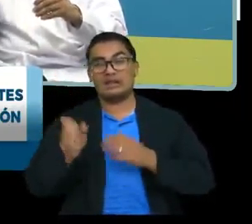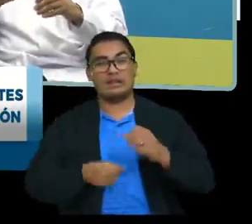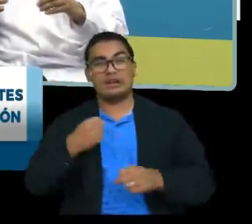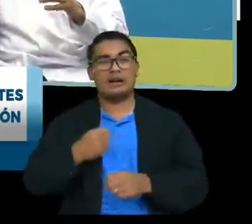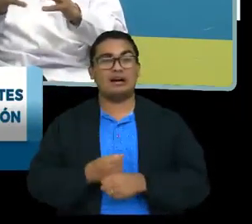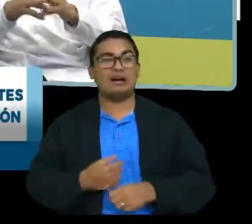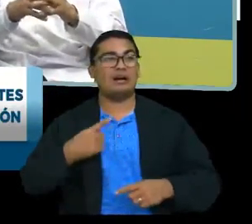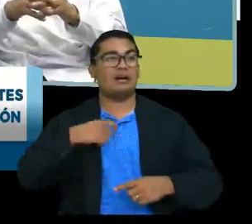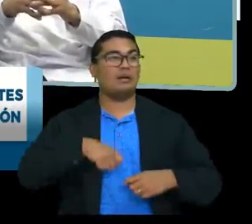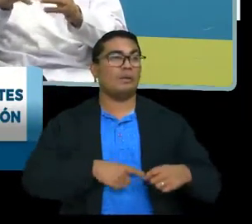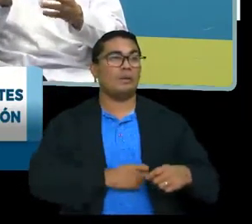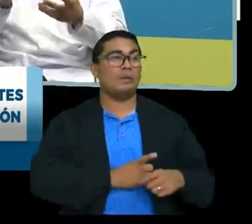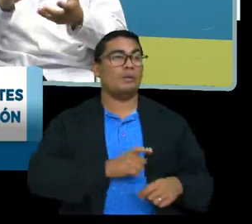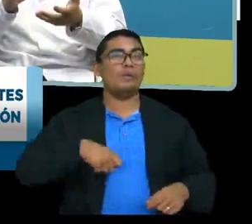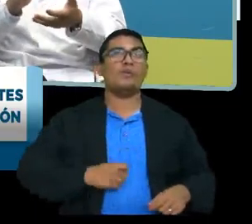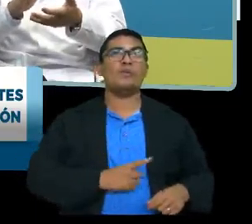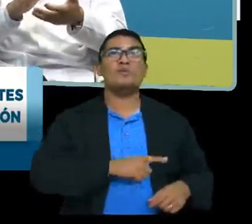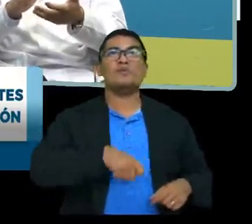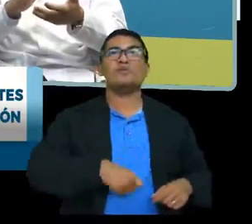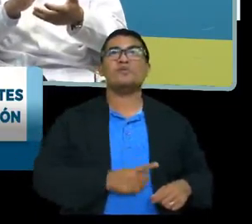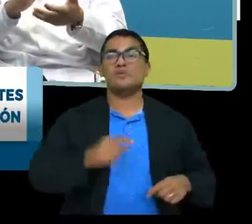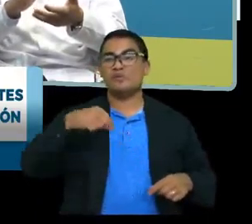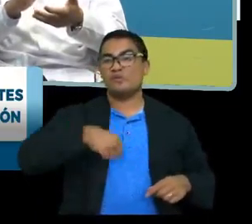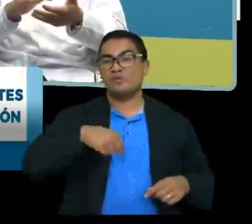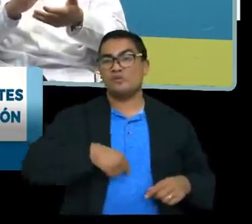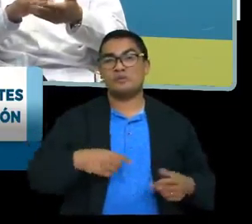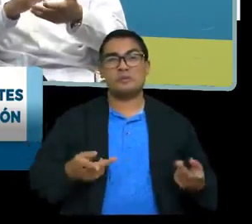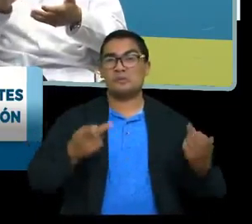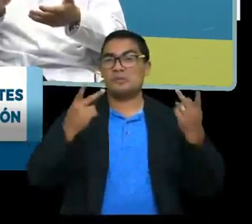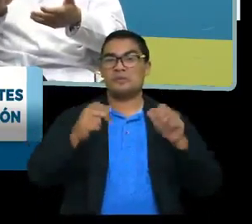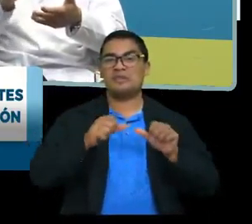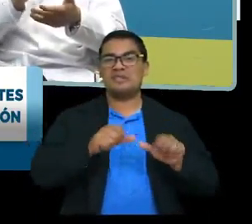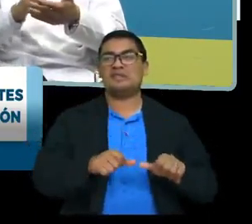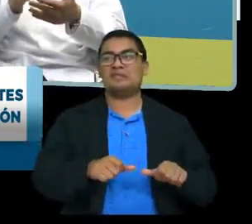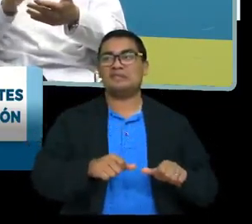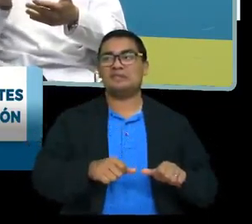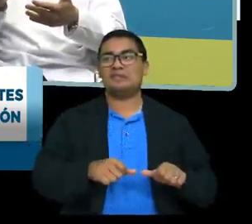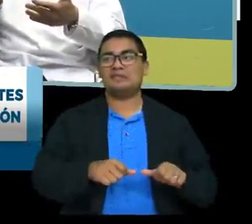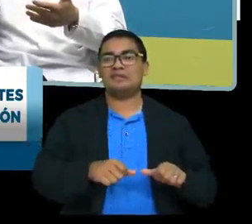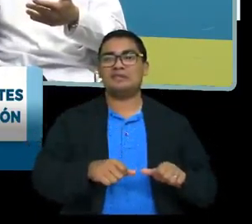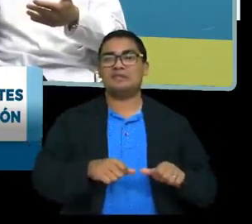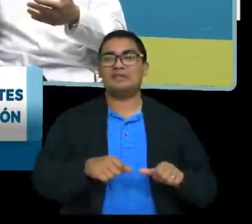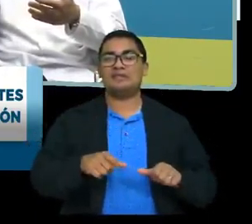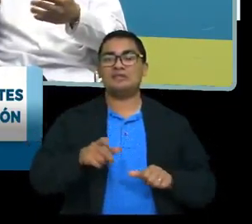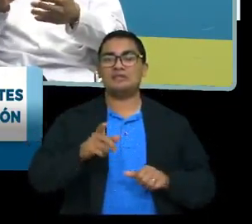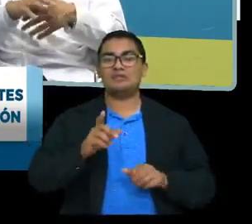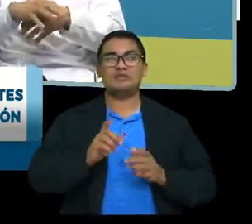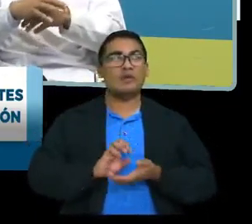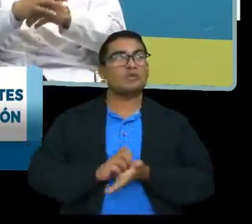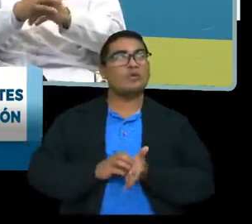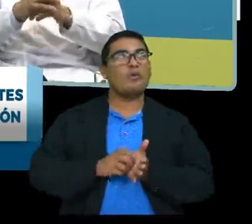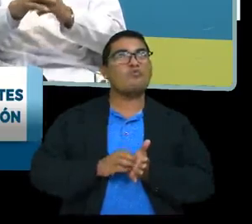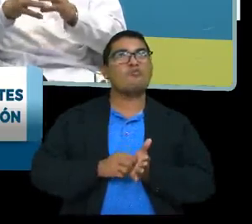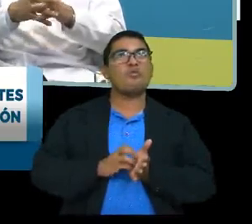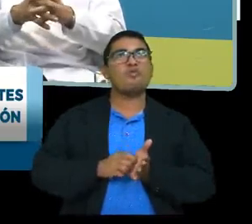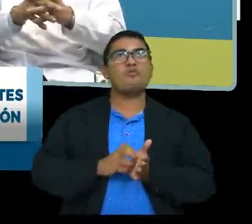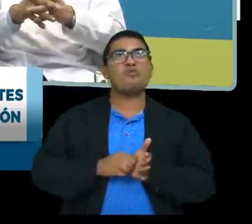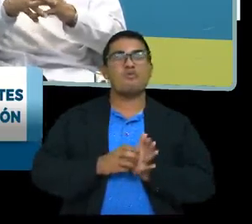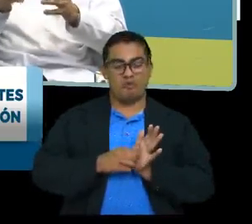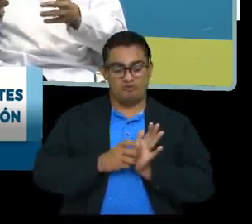ese parásito toda la vida. Y el parásito no es algo que te va a afectar de la noche a la mañana. Él va haciendo su proceso de infección a